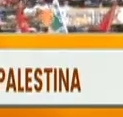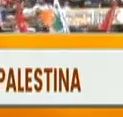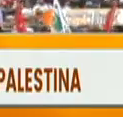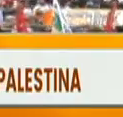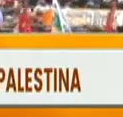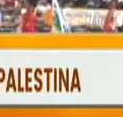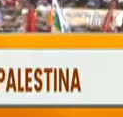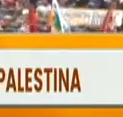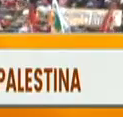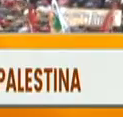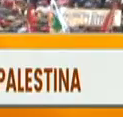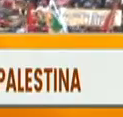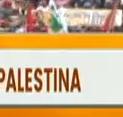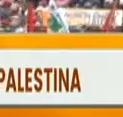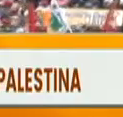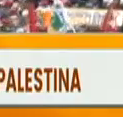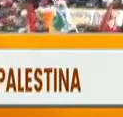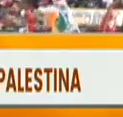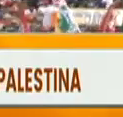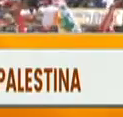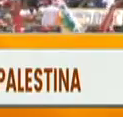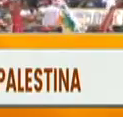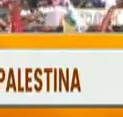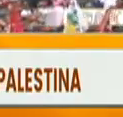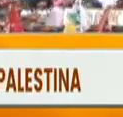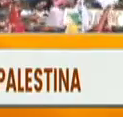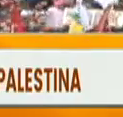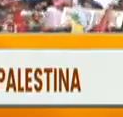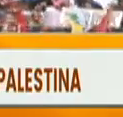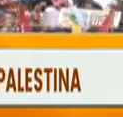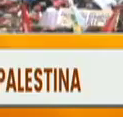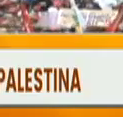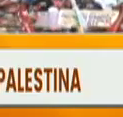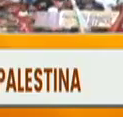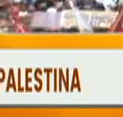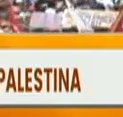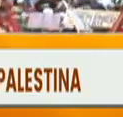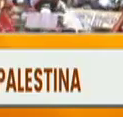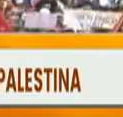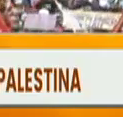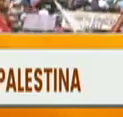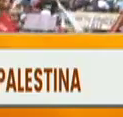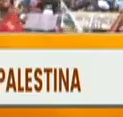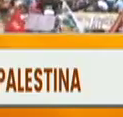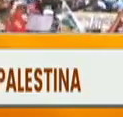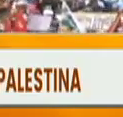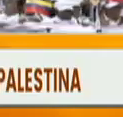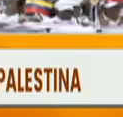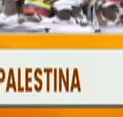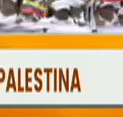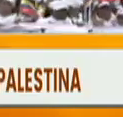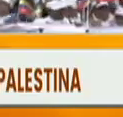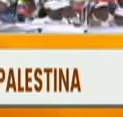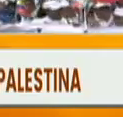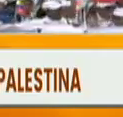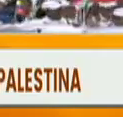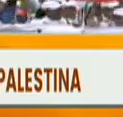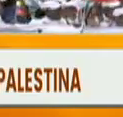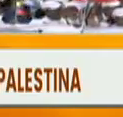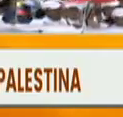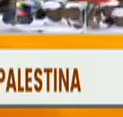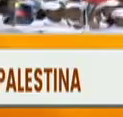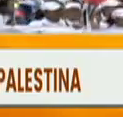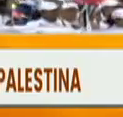tratado de quitarle todo, su cultura, su identidad. Y ahora quieren desaparecer hasta sus huesos, porque su